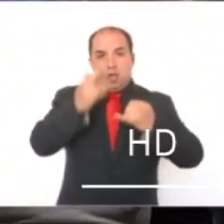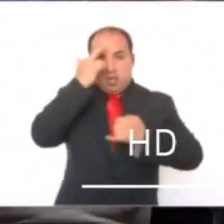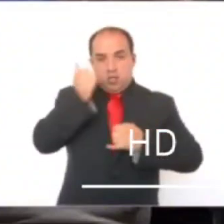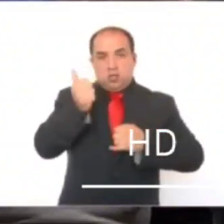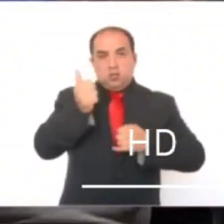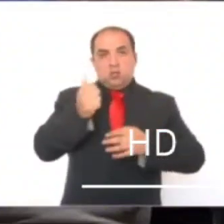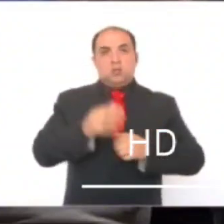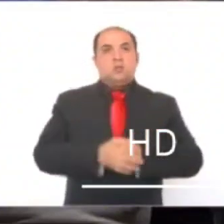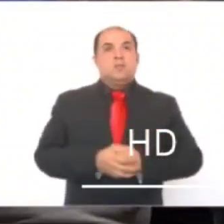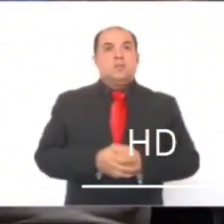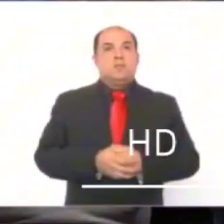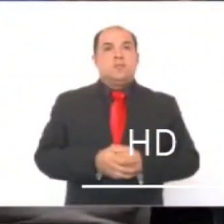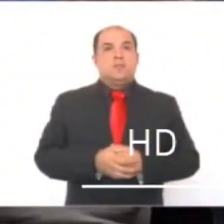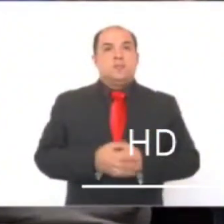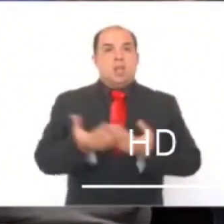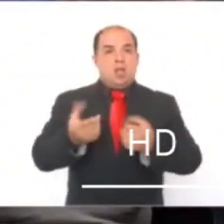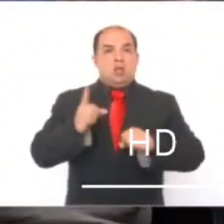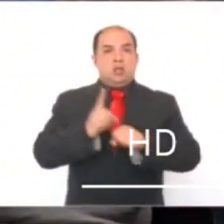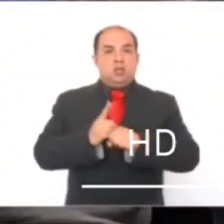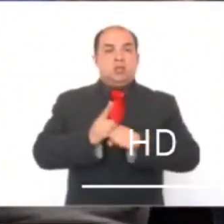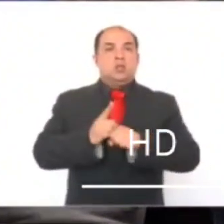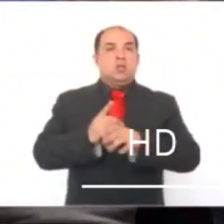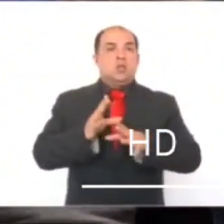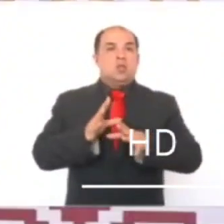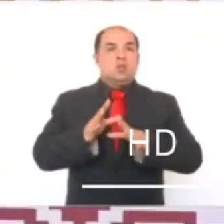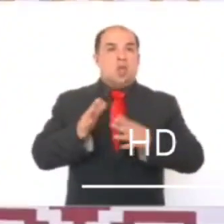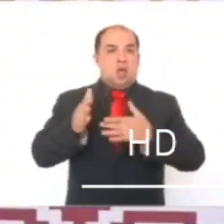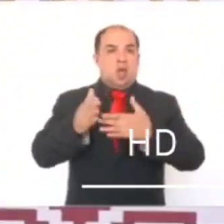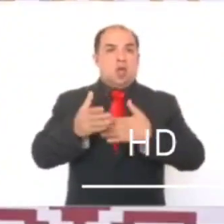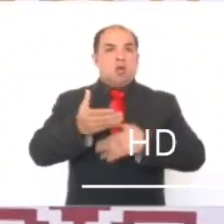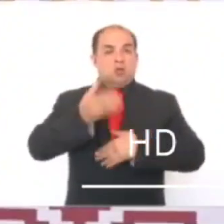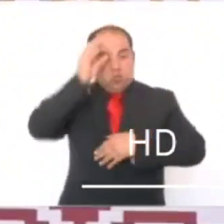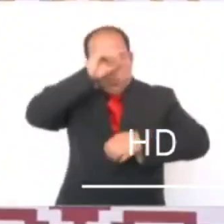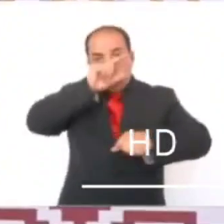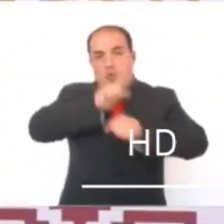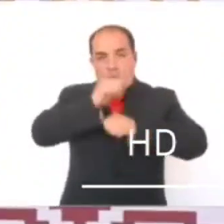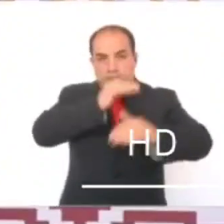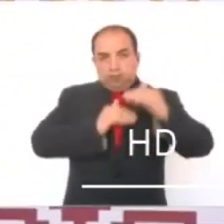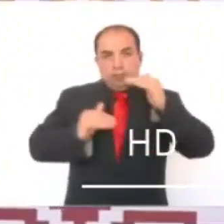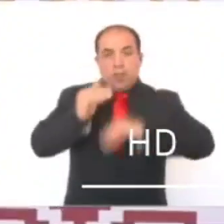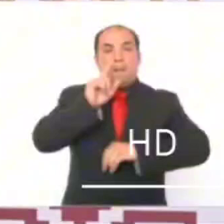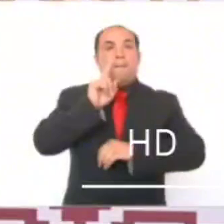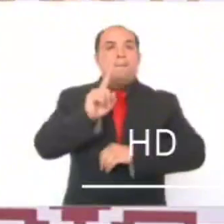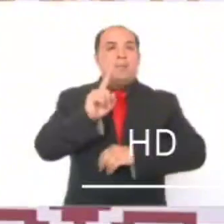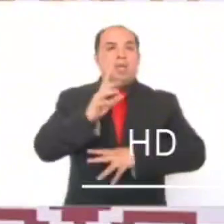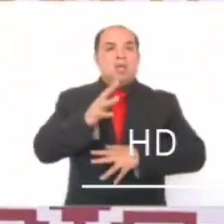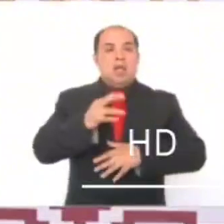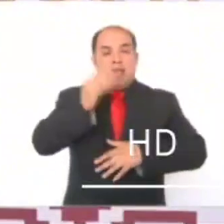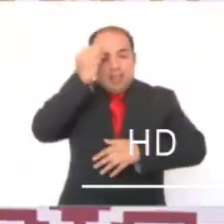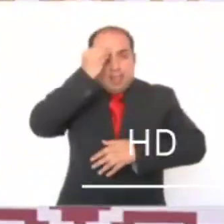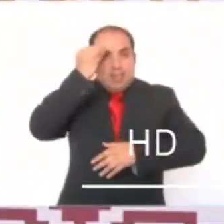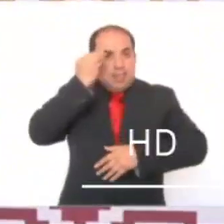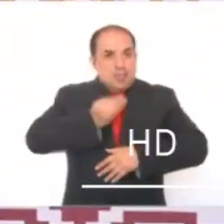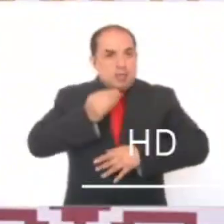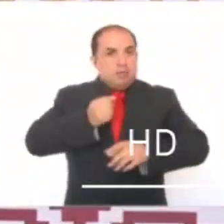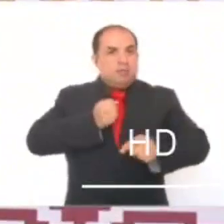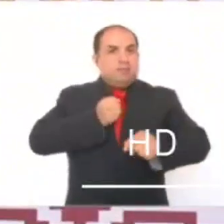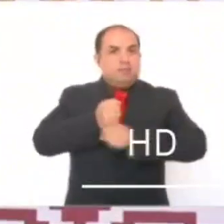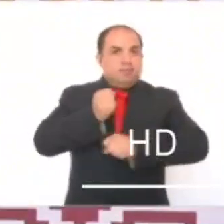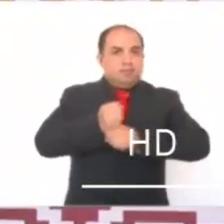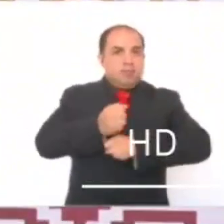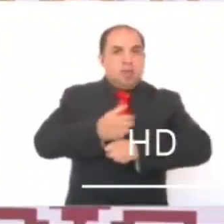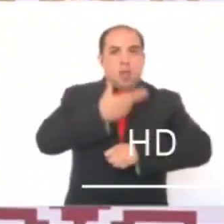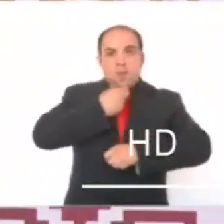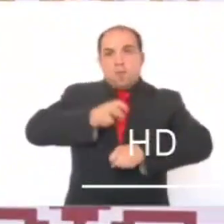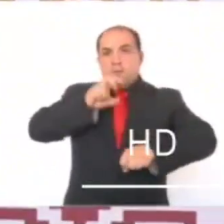poder coercitivo de una sociedad civilizada, pero ante la indignante y bárbara violencia